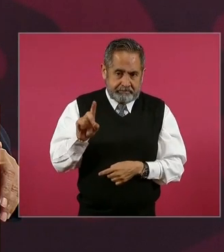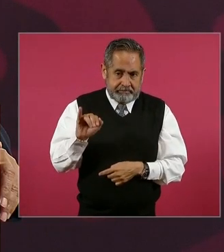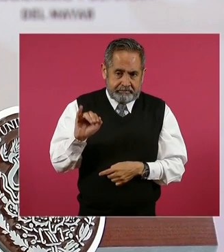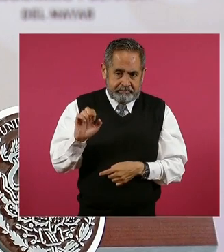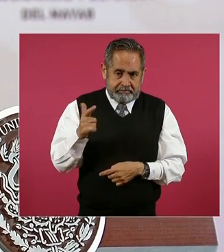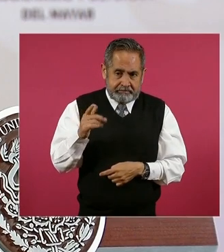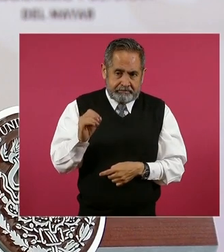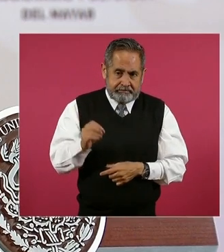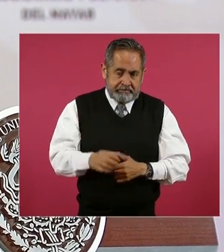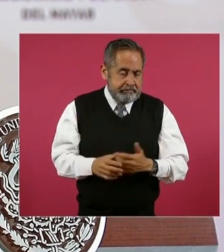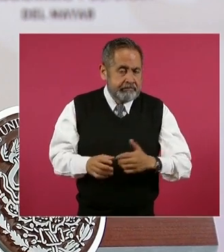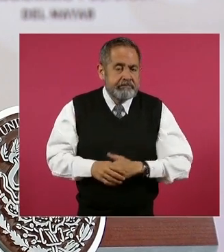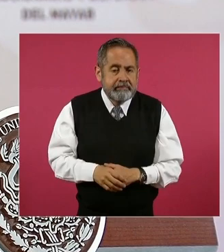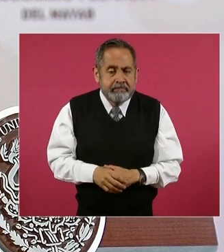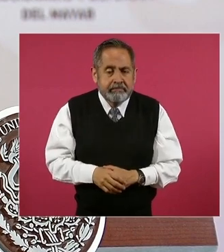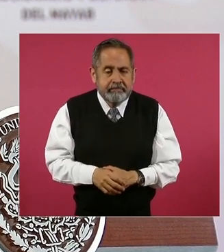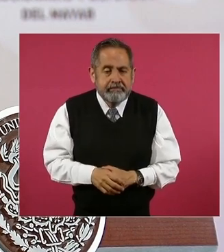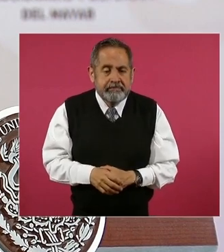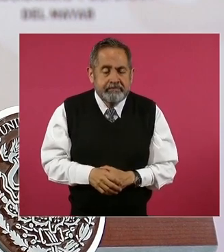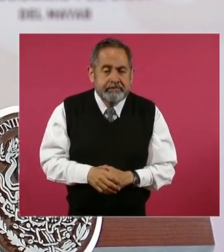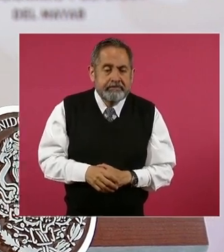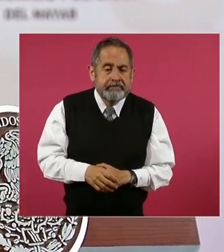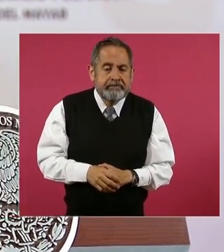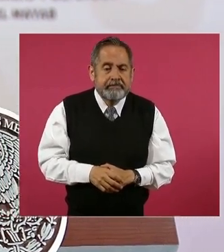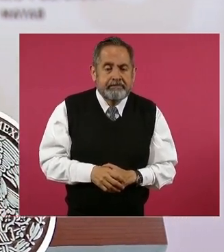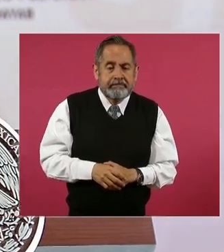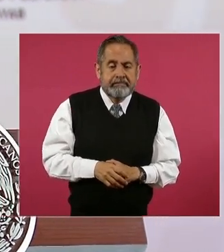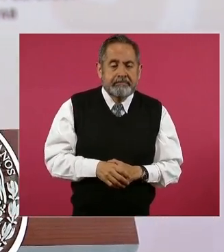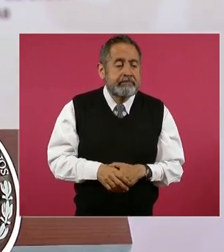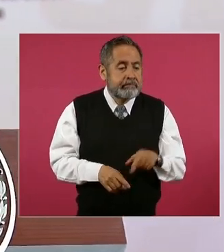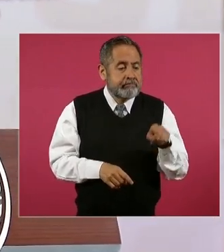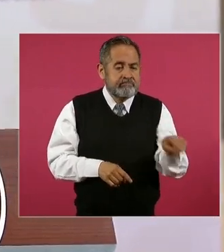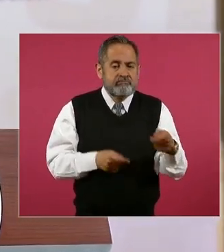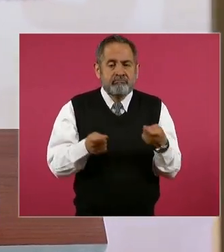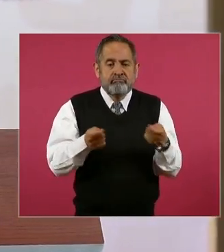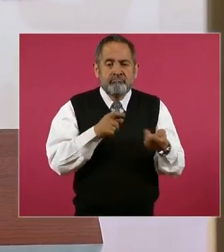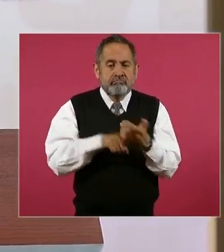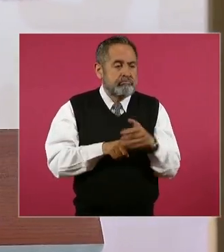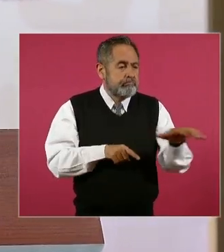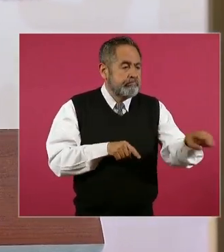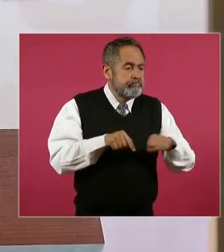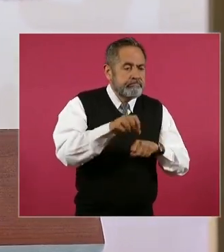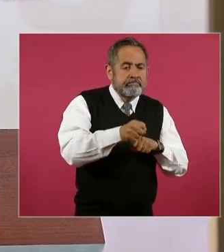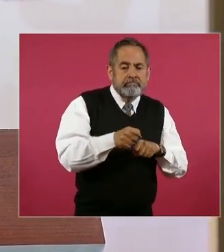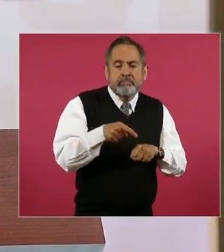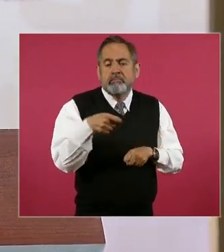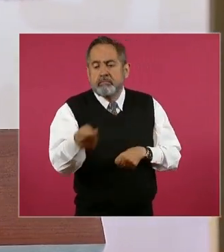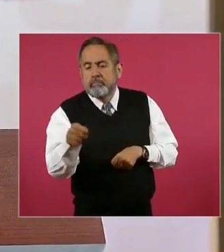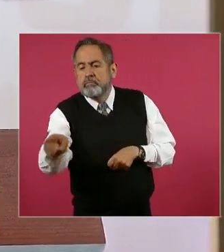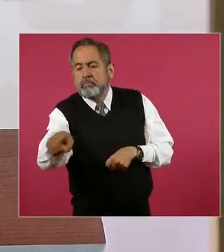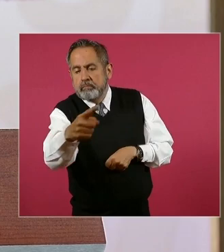Diego y él ponía en correspondencia a